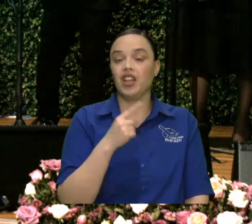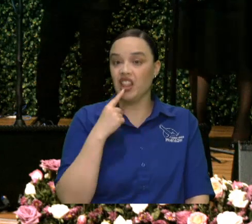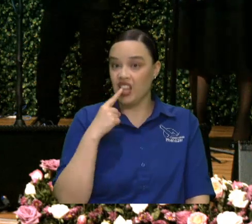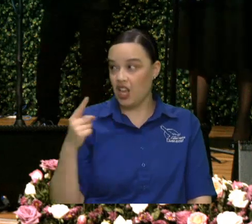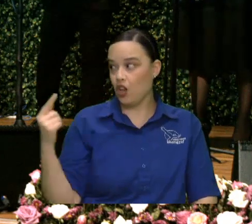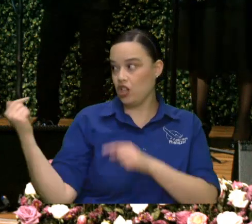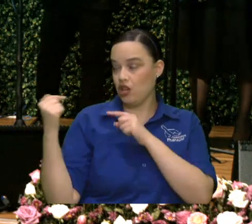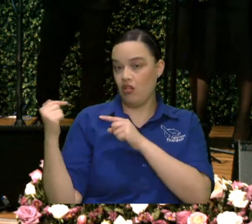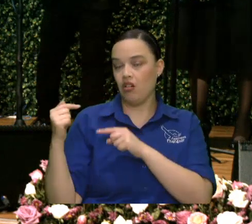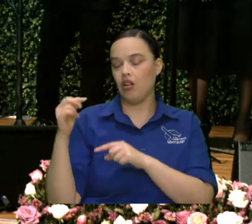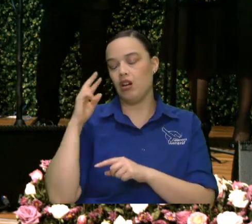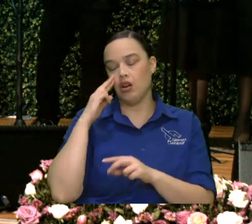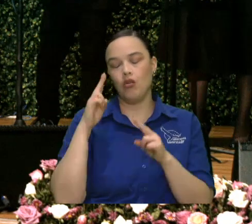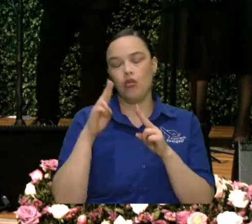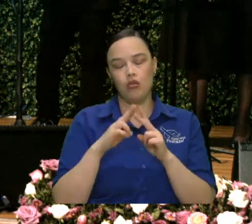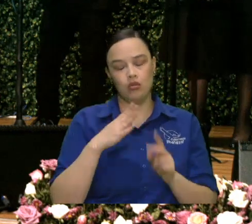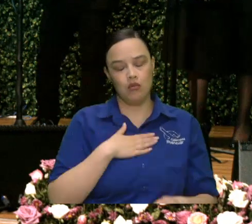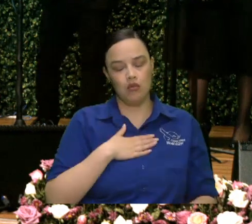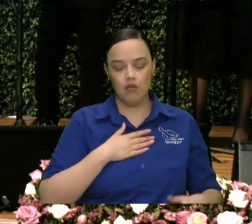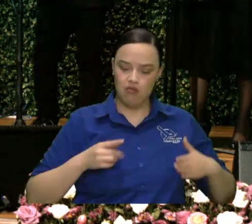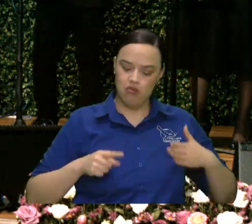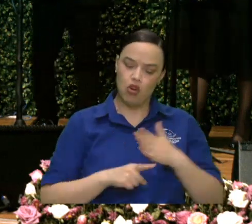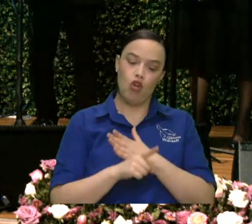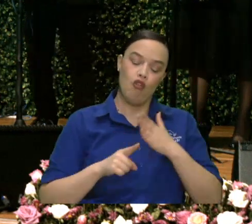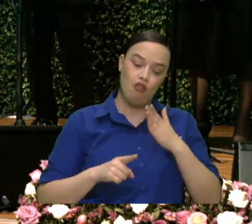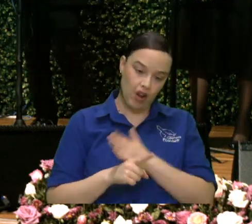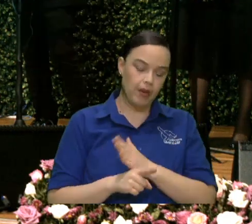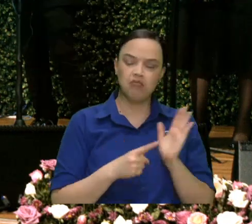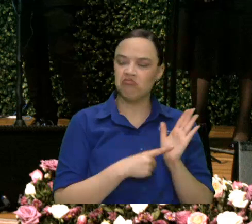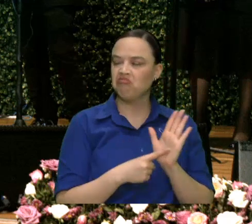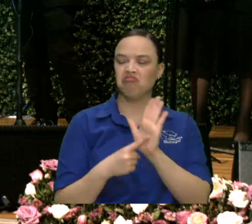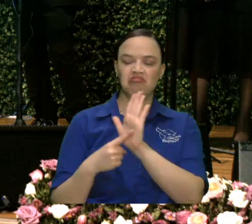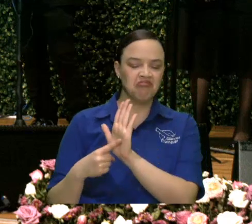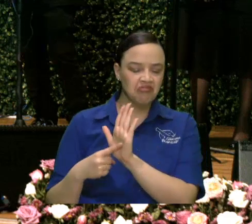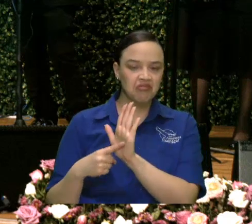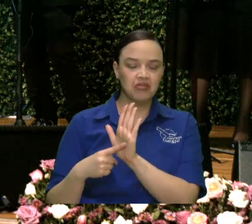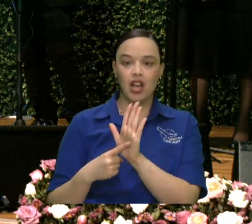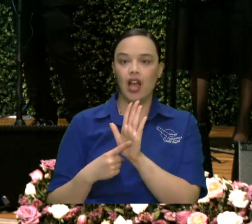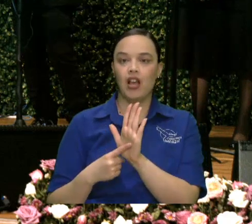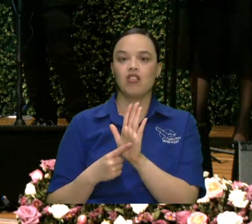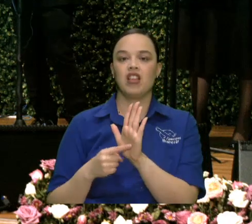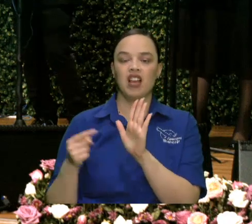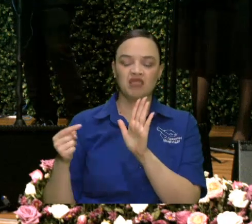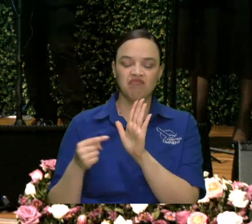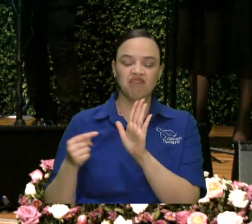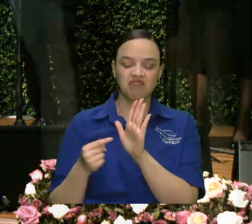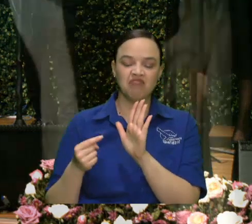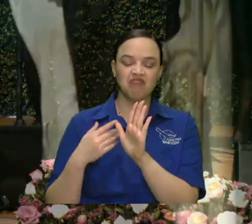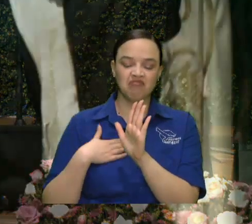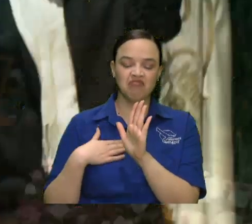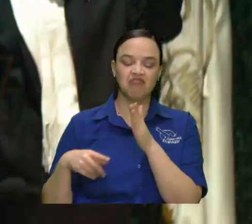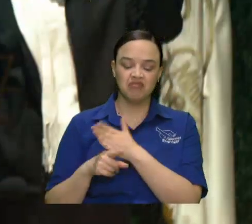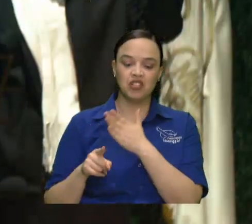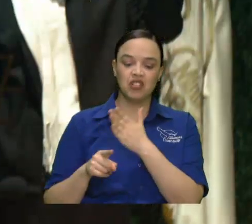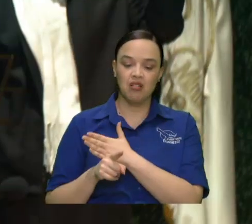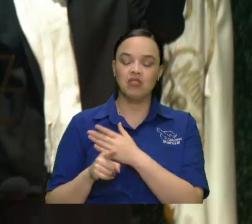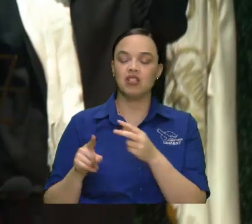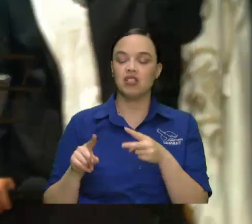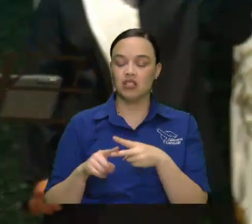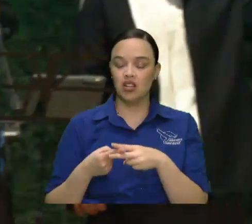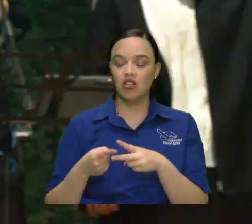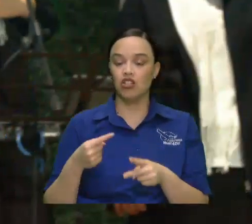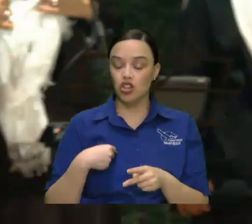reconozco mi problema aquí está el punto donde mis problemas empezaron yo me aleje del